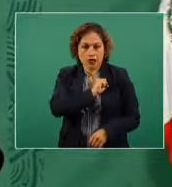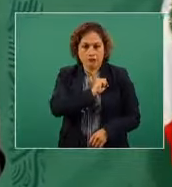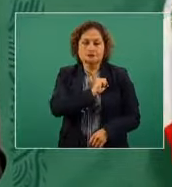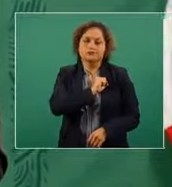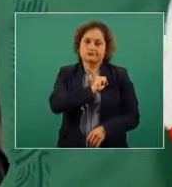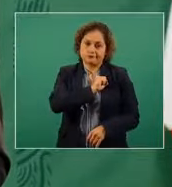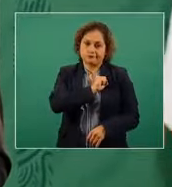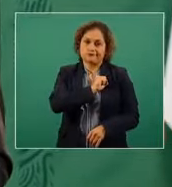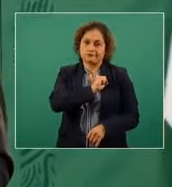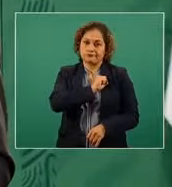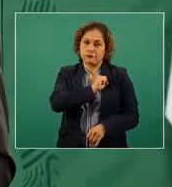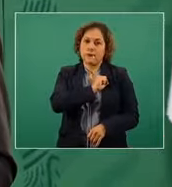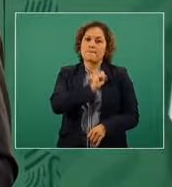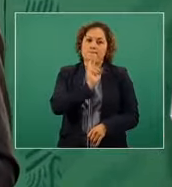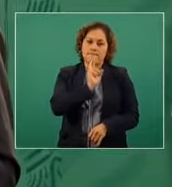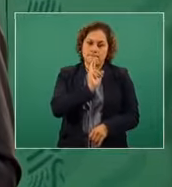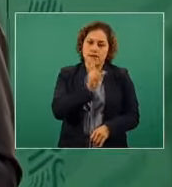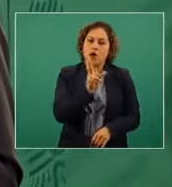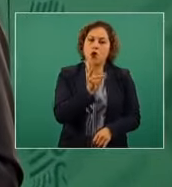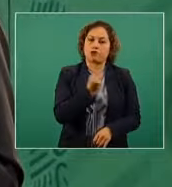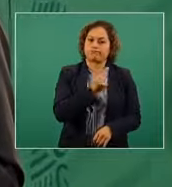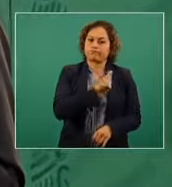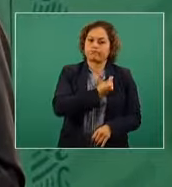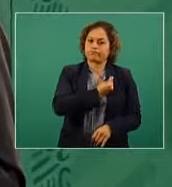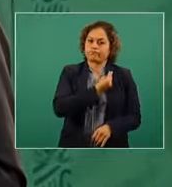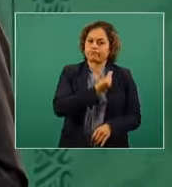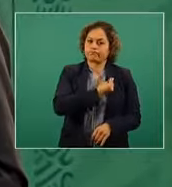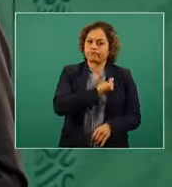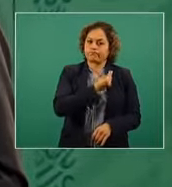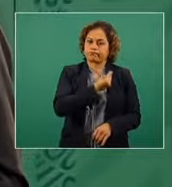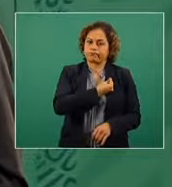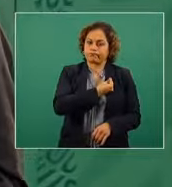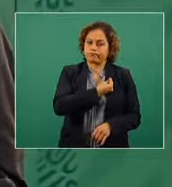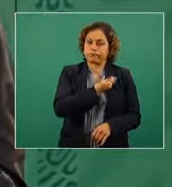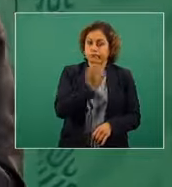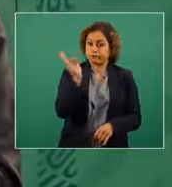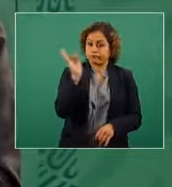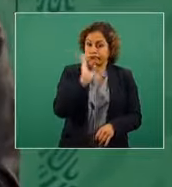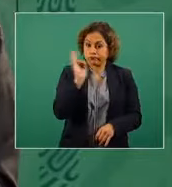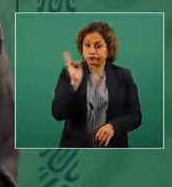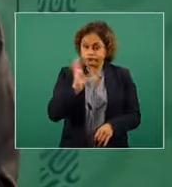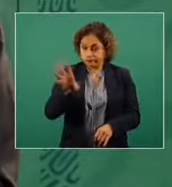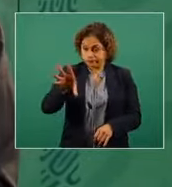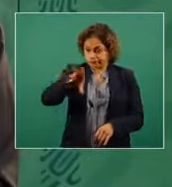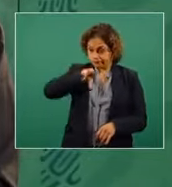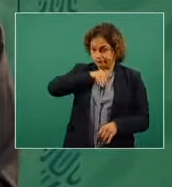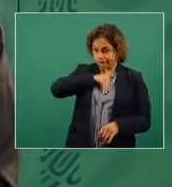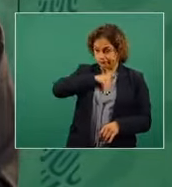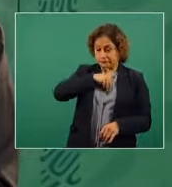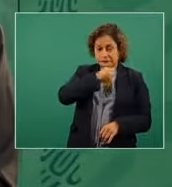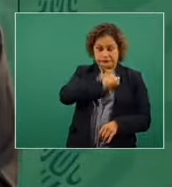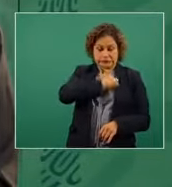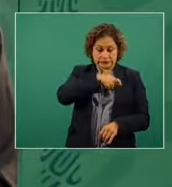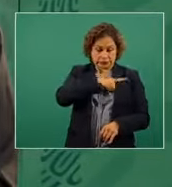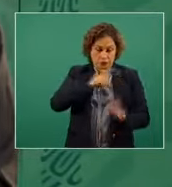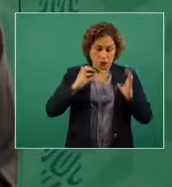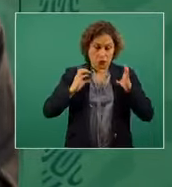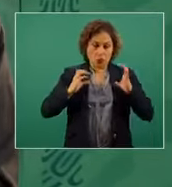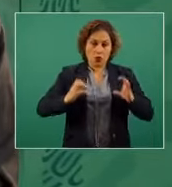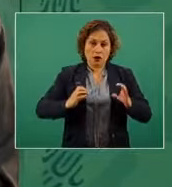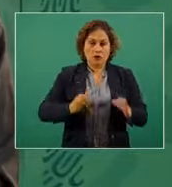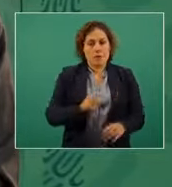resistir mejor el embate de la pandemia, del virus.